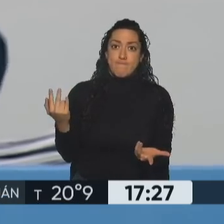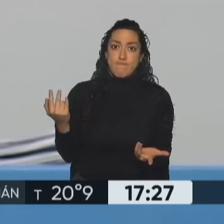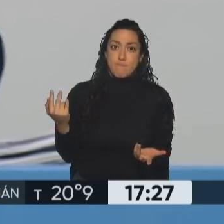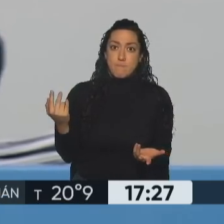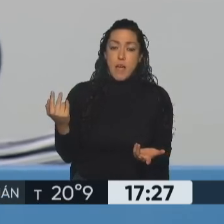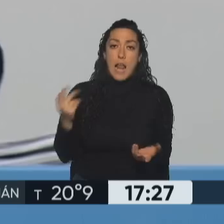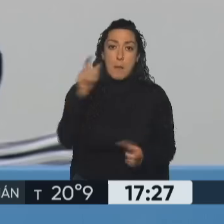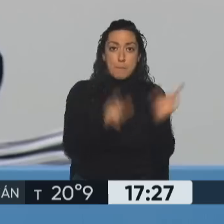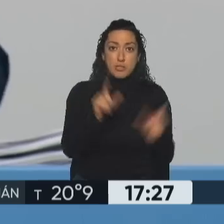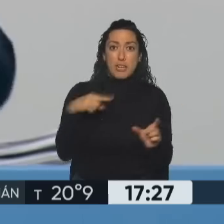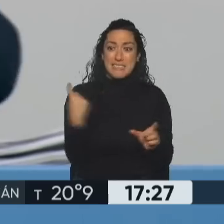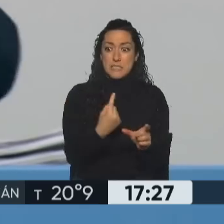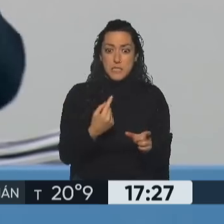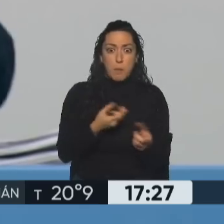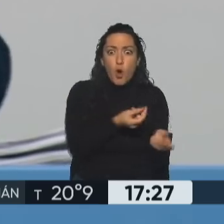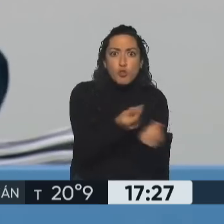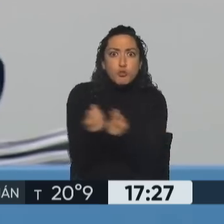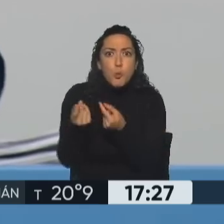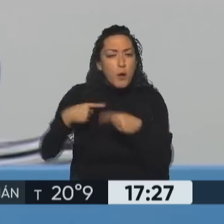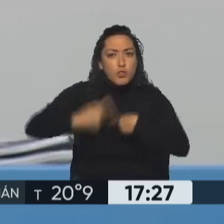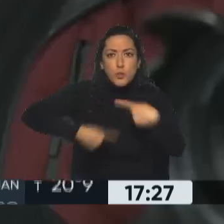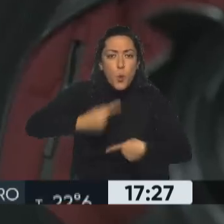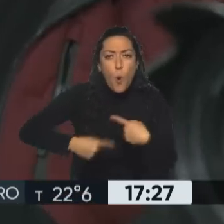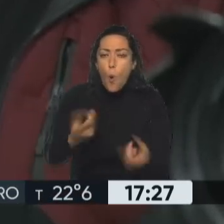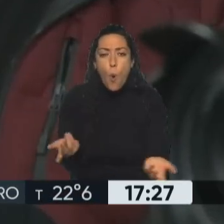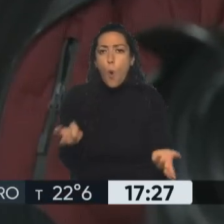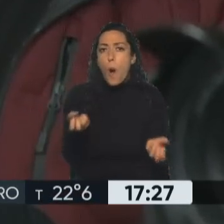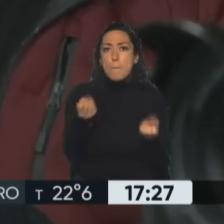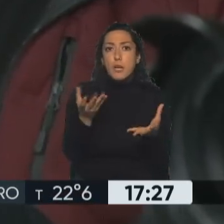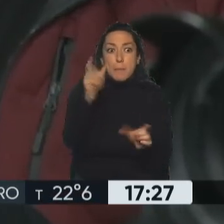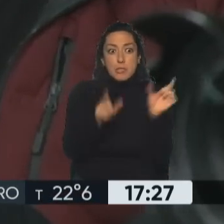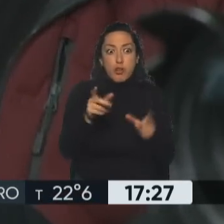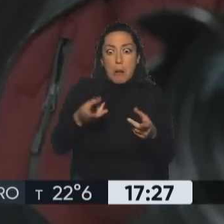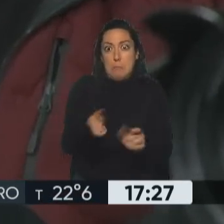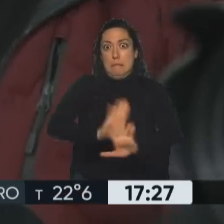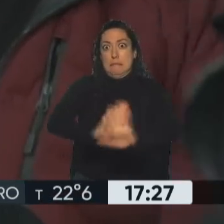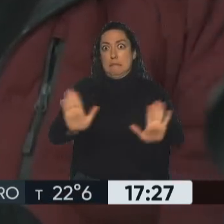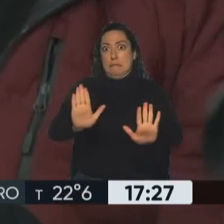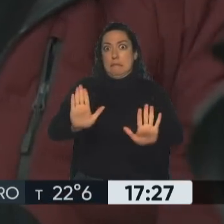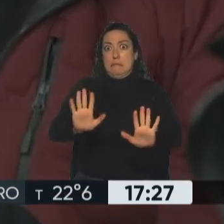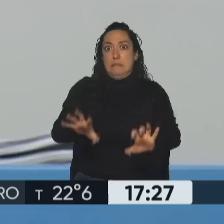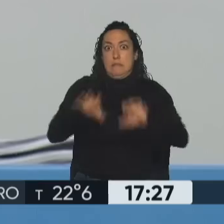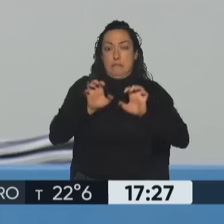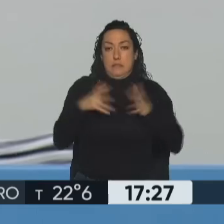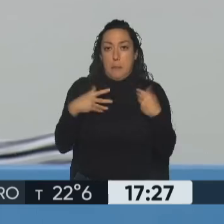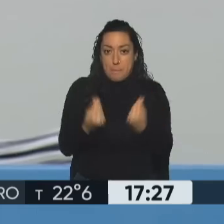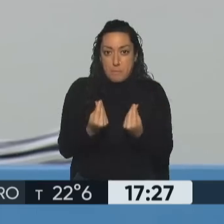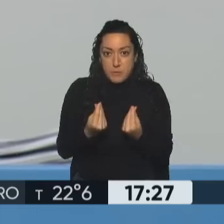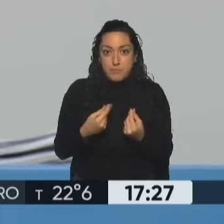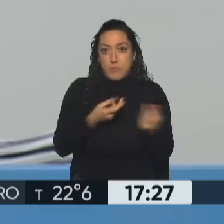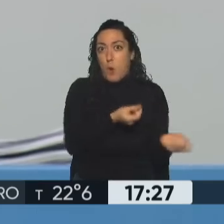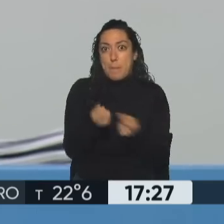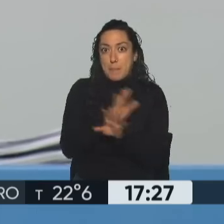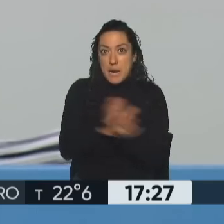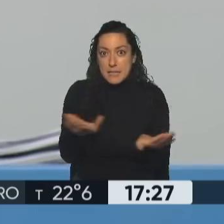la gente siguiera consumiendo, que la recesión no nos atacara, porque la gente se retraía, dejaba de consumir, al dejar de